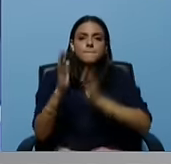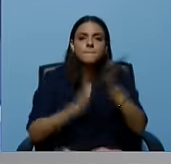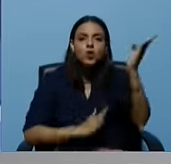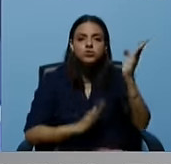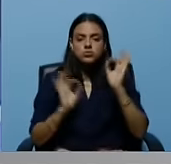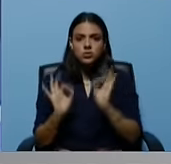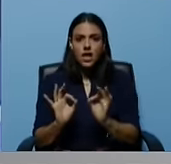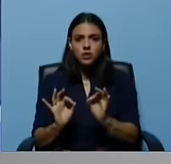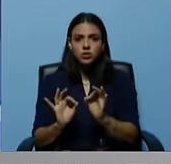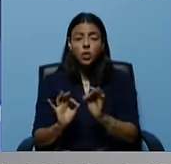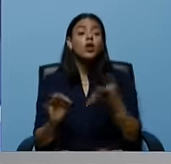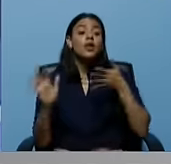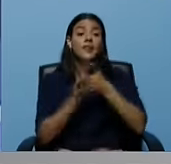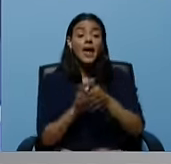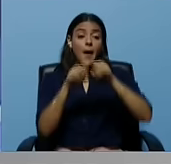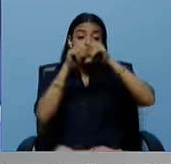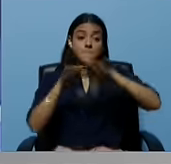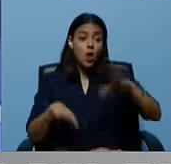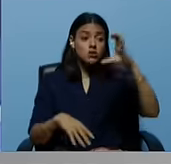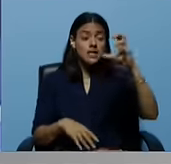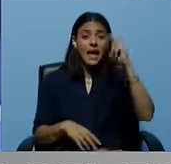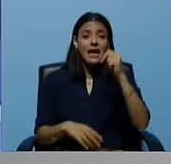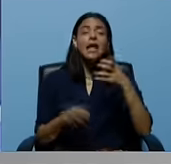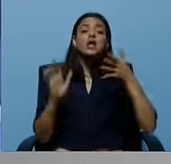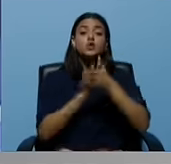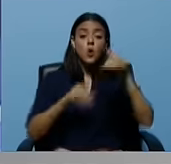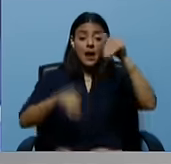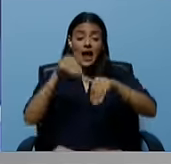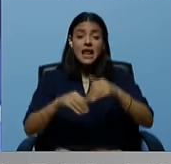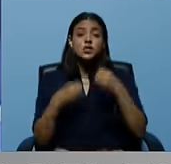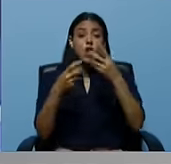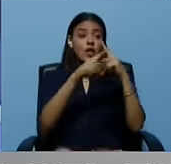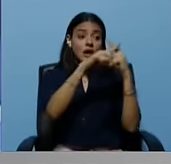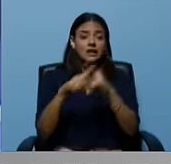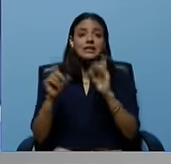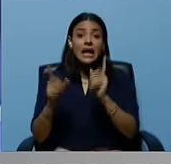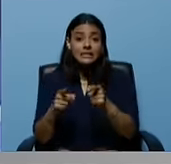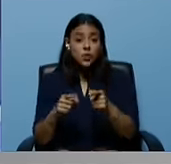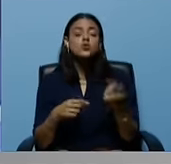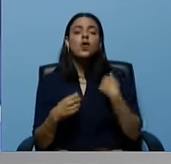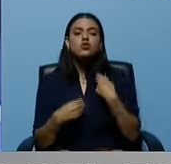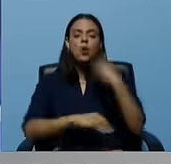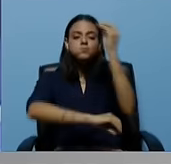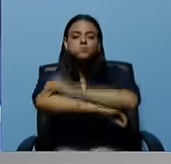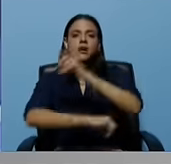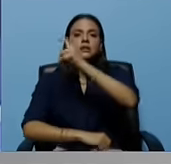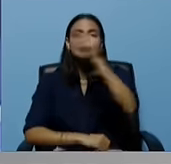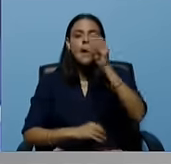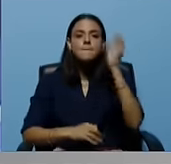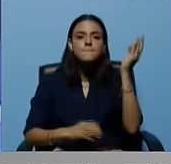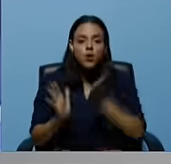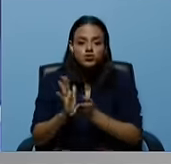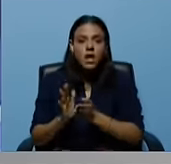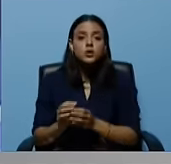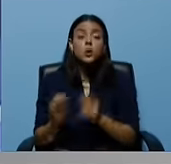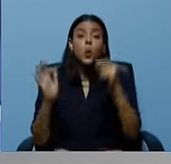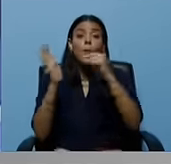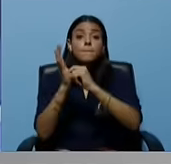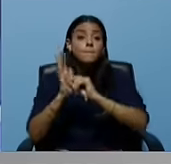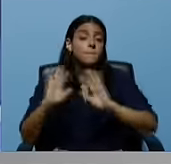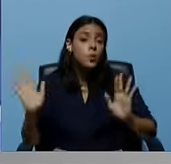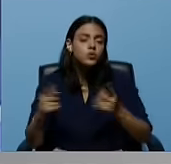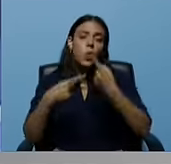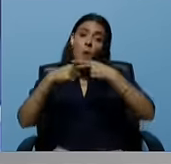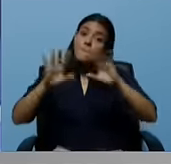Sala Electoral referida a la elección del 28 de julio. Punto. Pero abunda más el señor